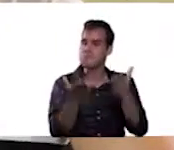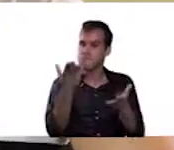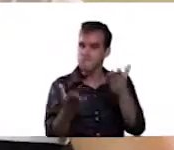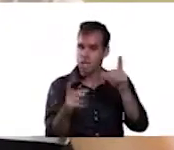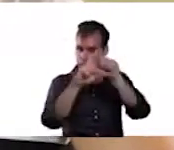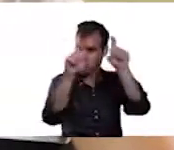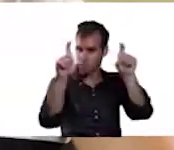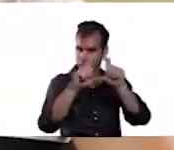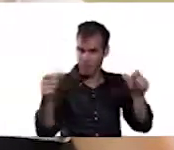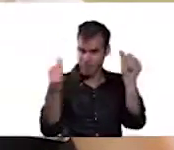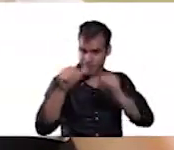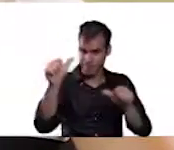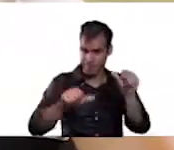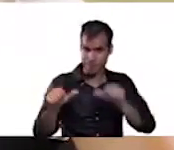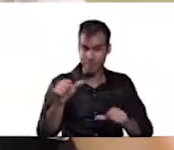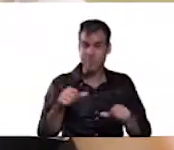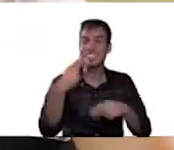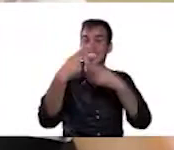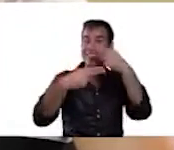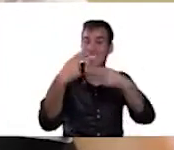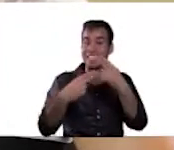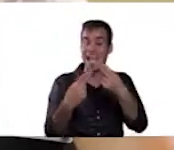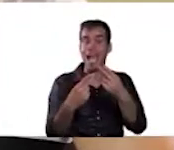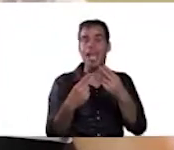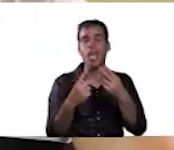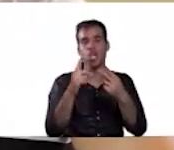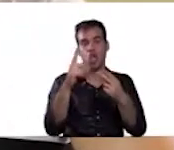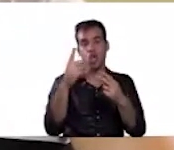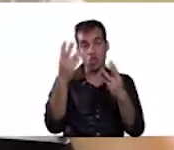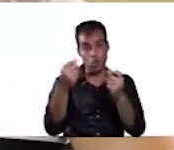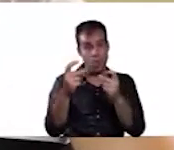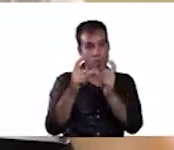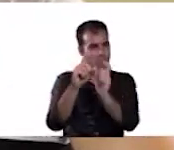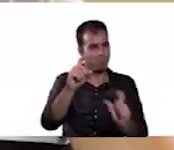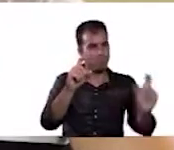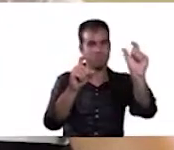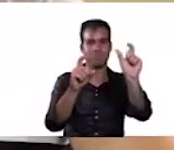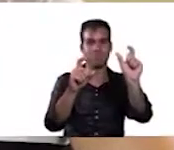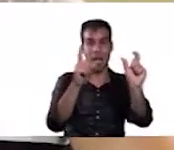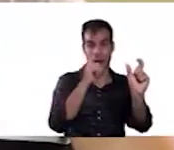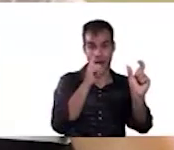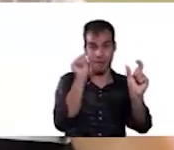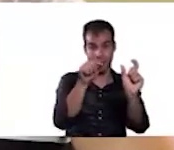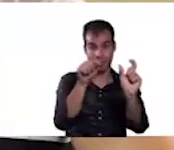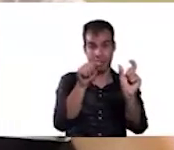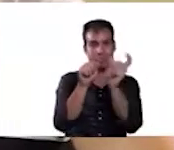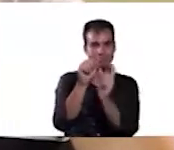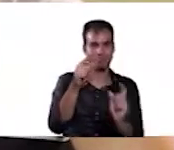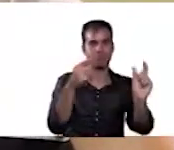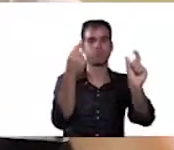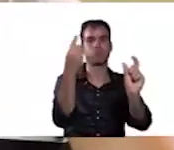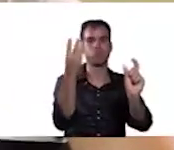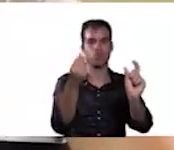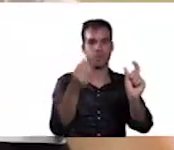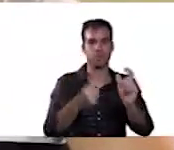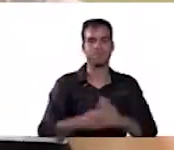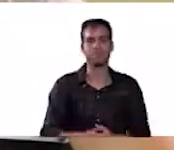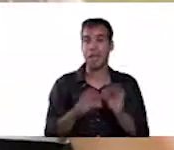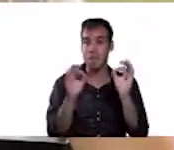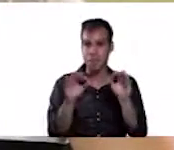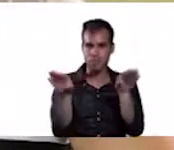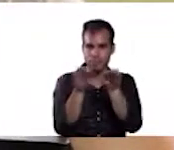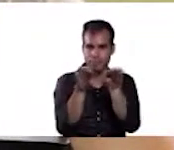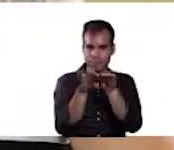una ecuación se hace con un número delante de la sustancia, del mismo tamaño de